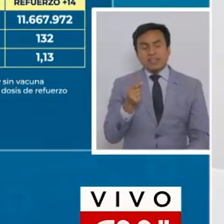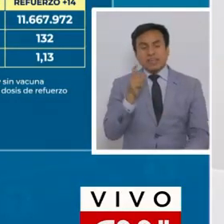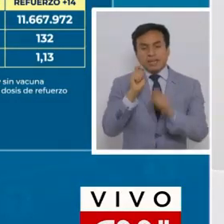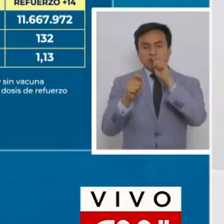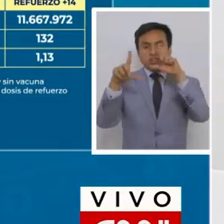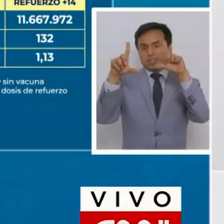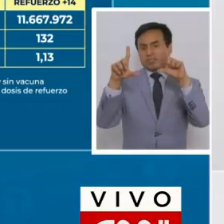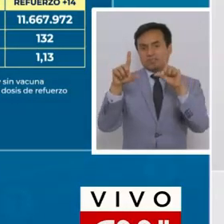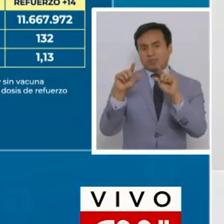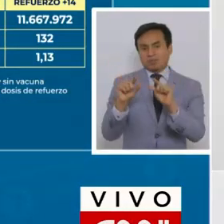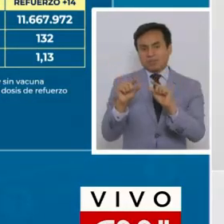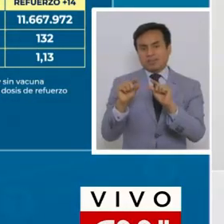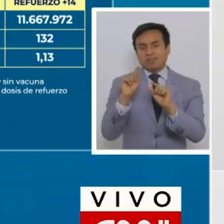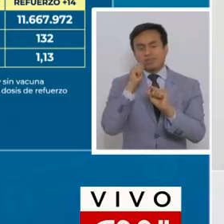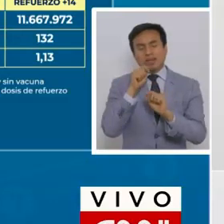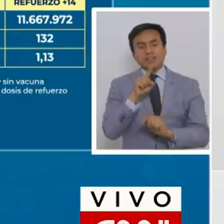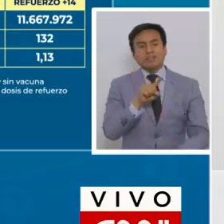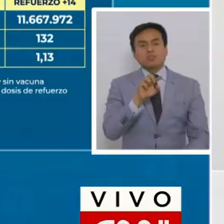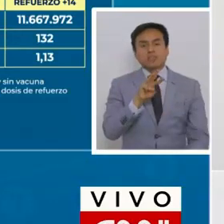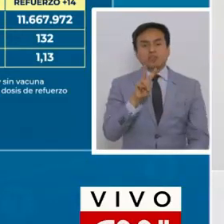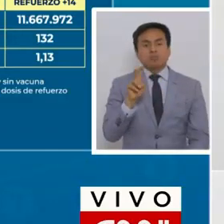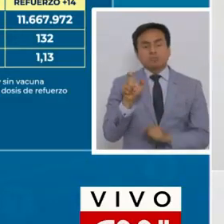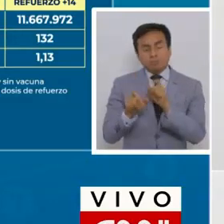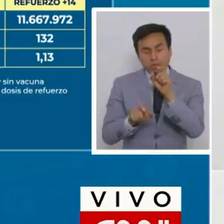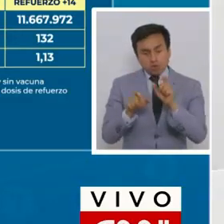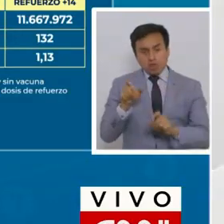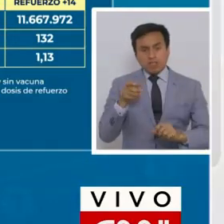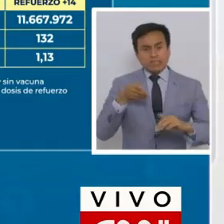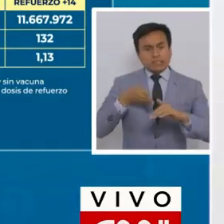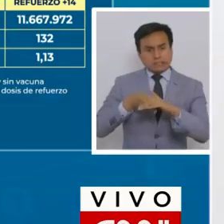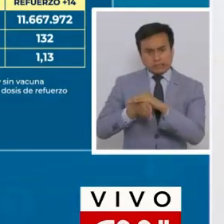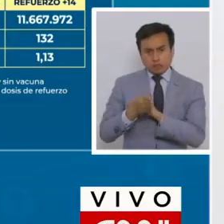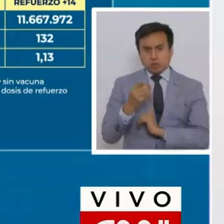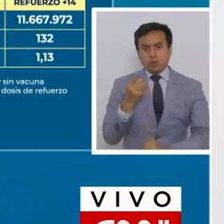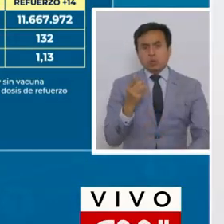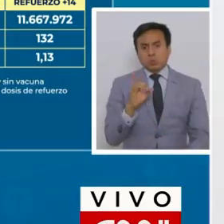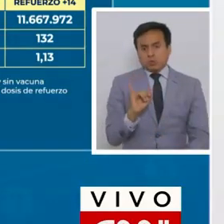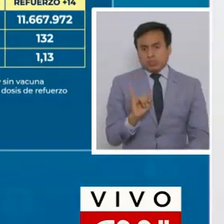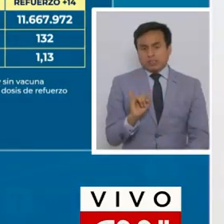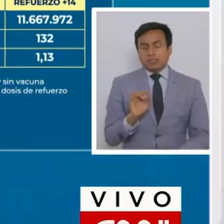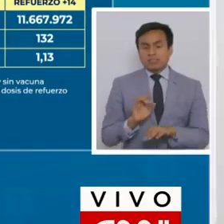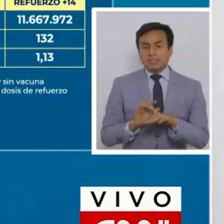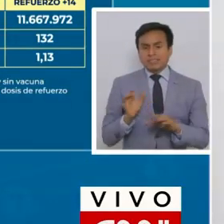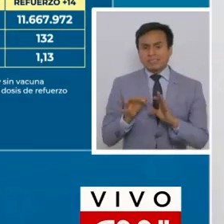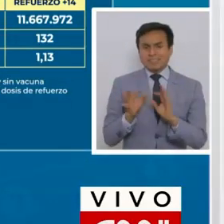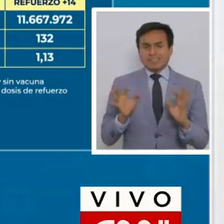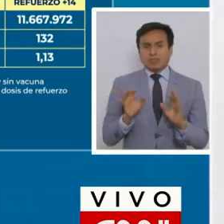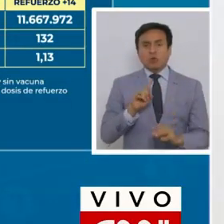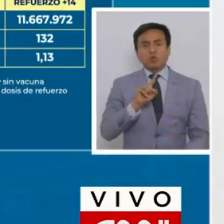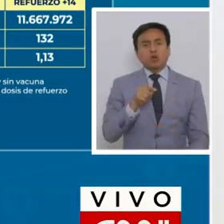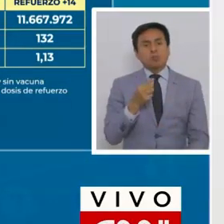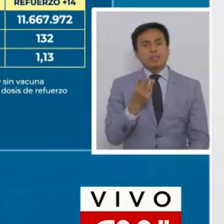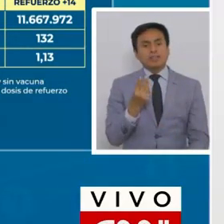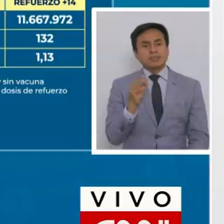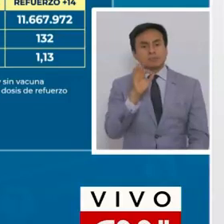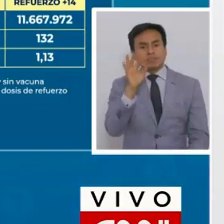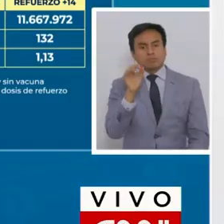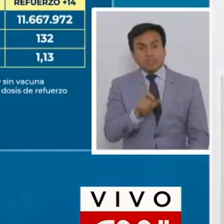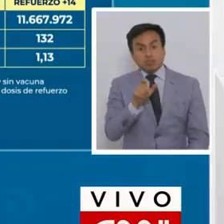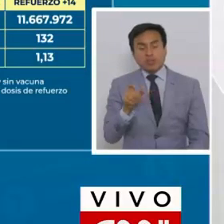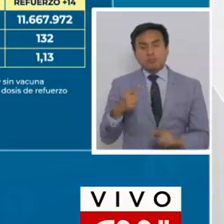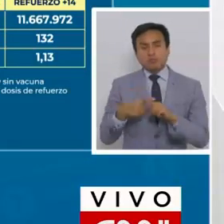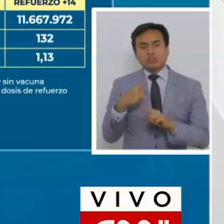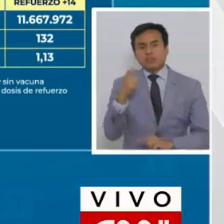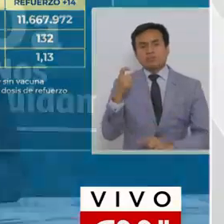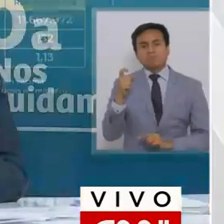disminuye aún más, ya que 132 personas ingresaron a una cama crítica, es decir, 1,13 personas por cada